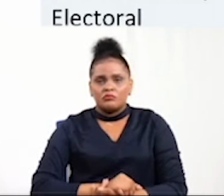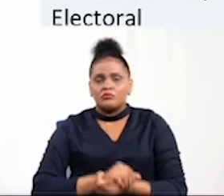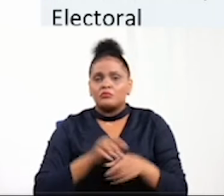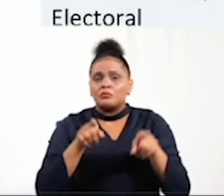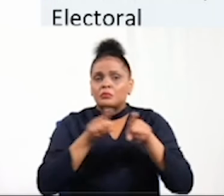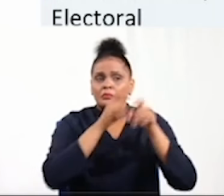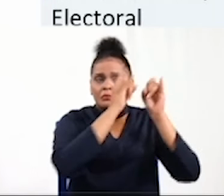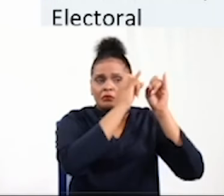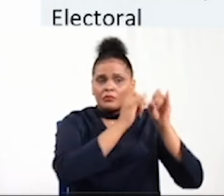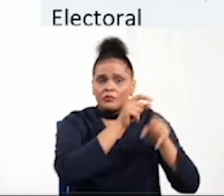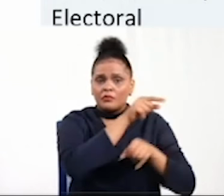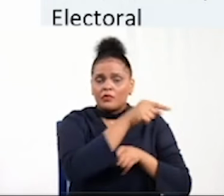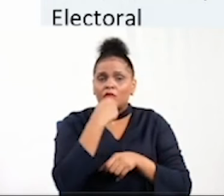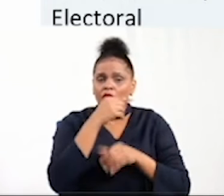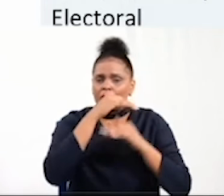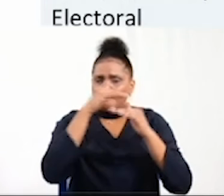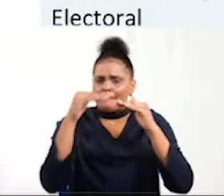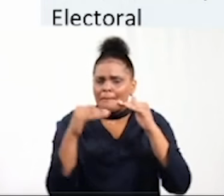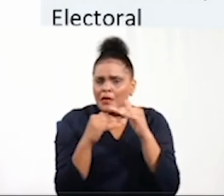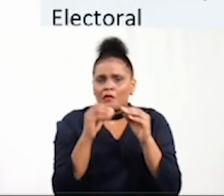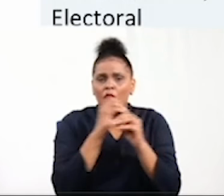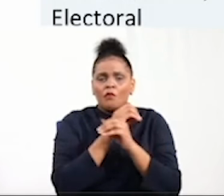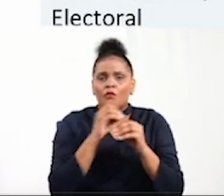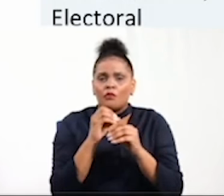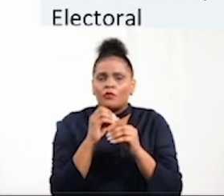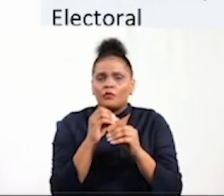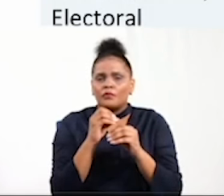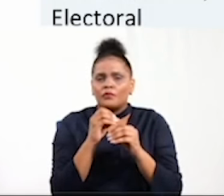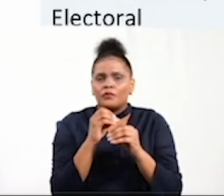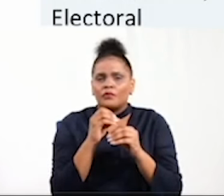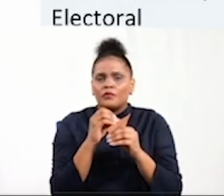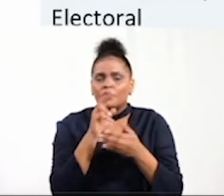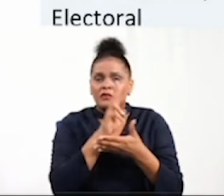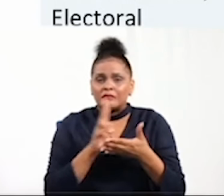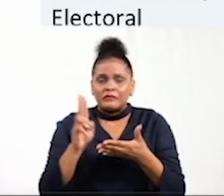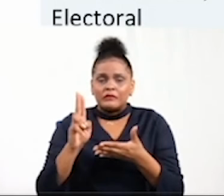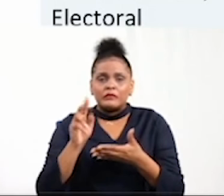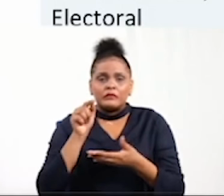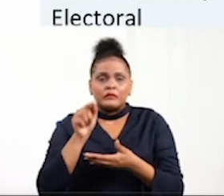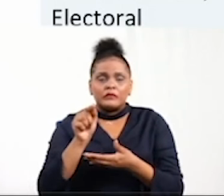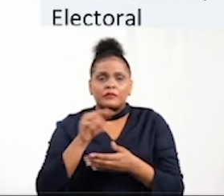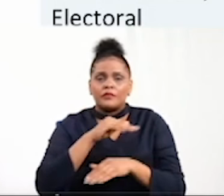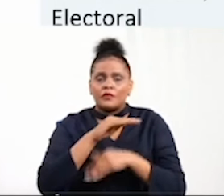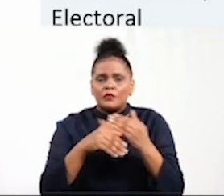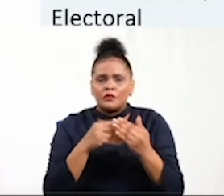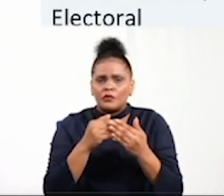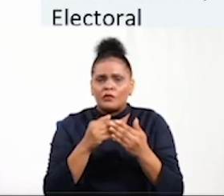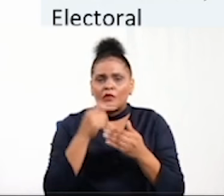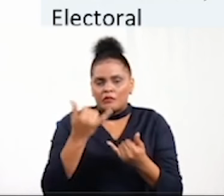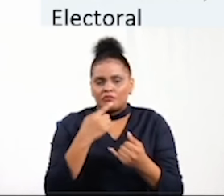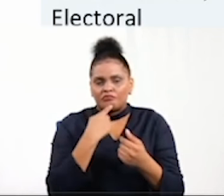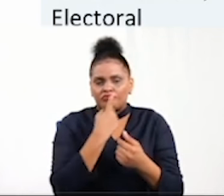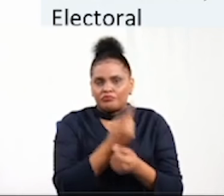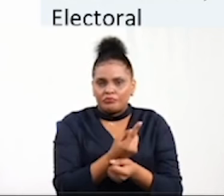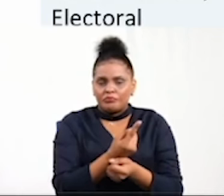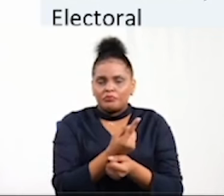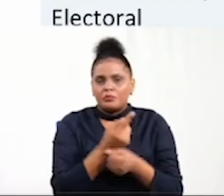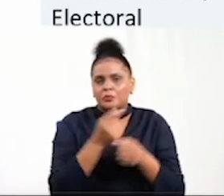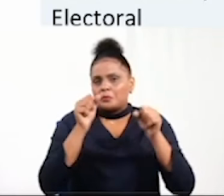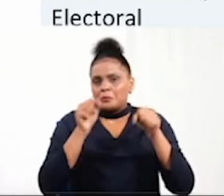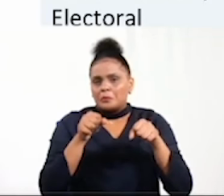indicadores en cámara baja o única por esta necesidad de comparabilidad que yo les comentaba no la necesidad de que el indicador